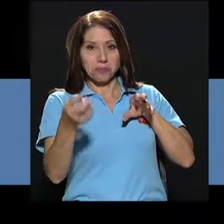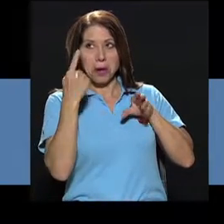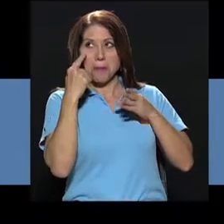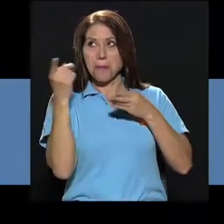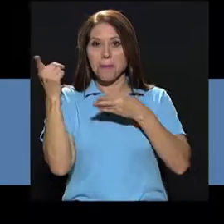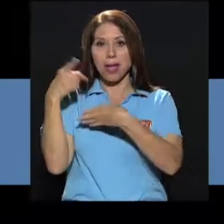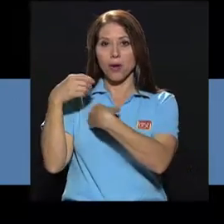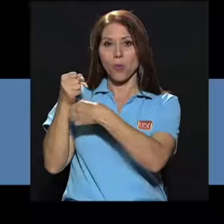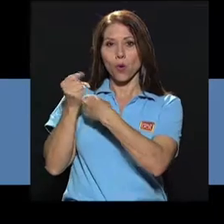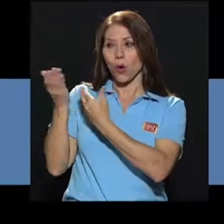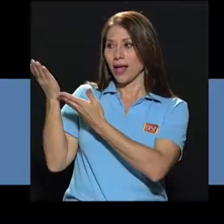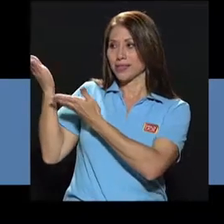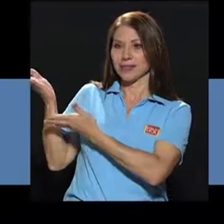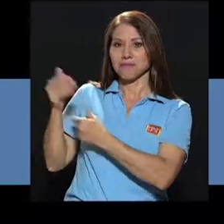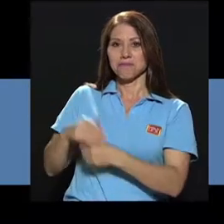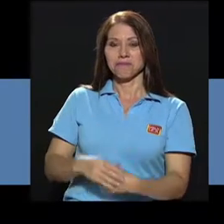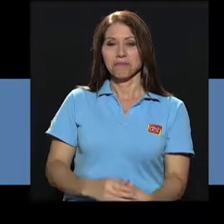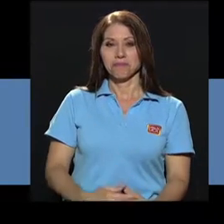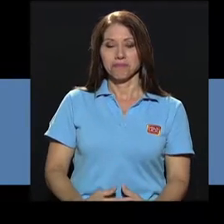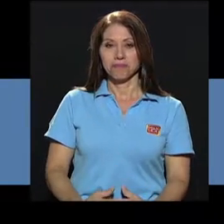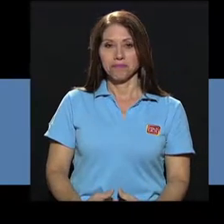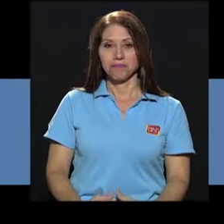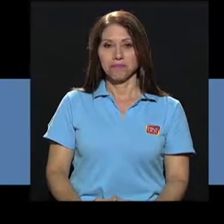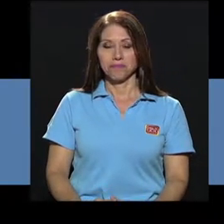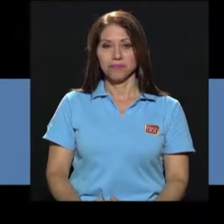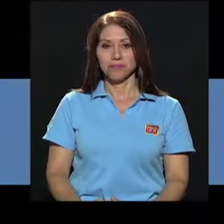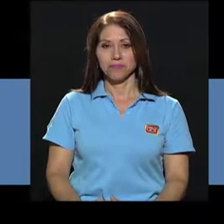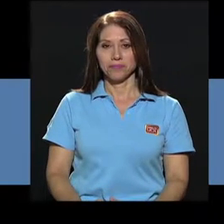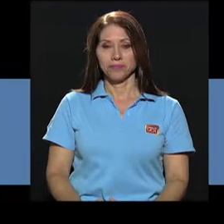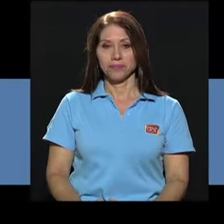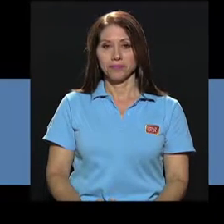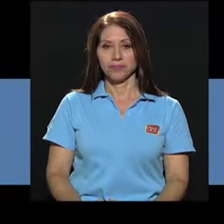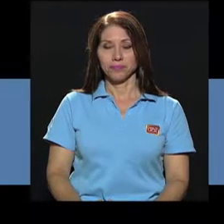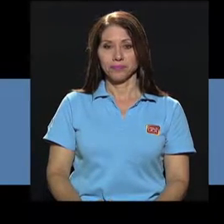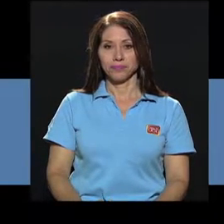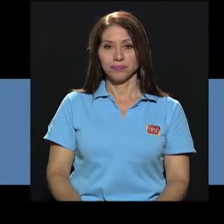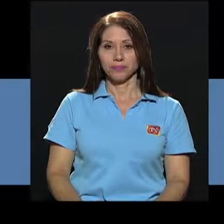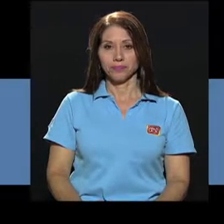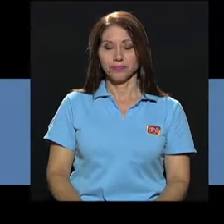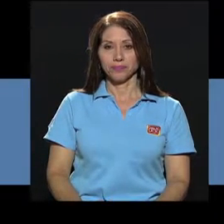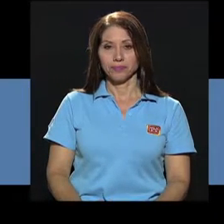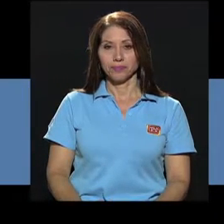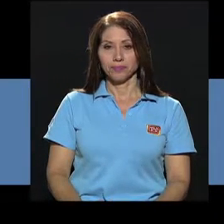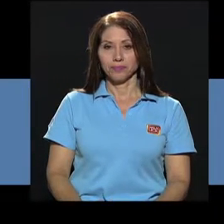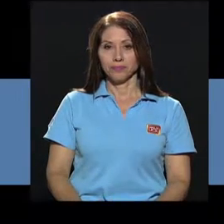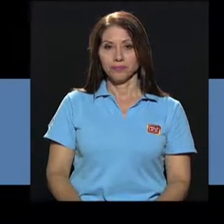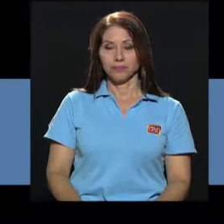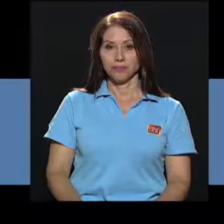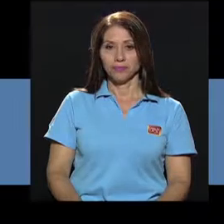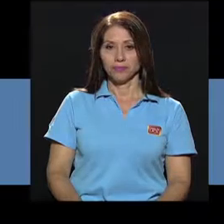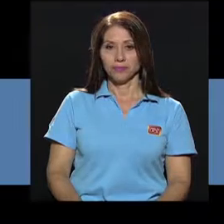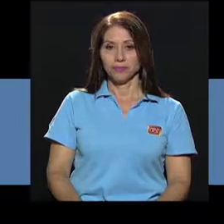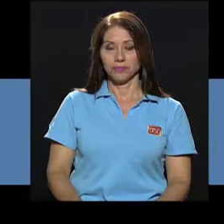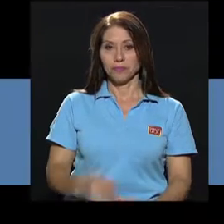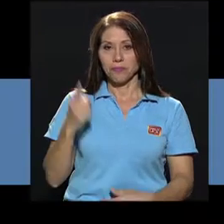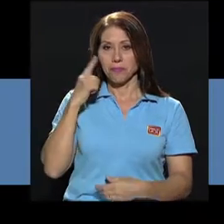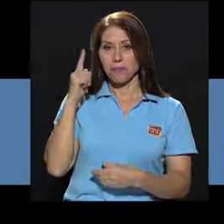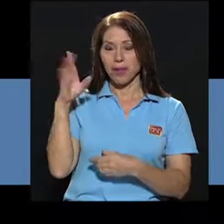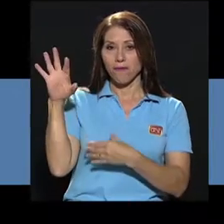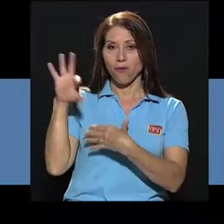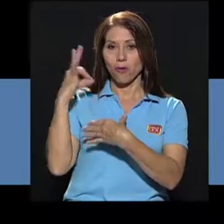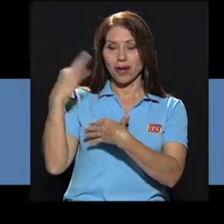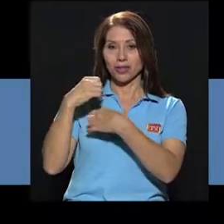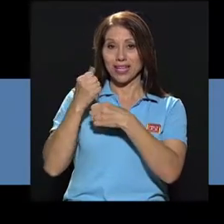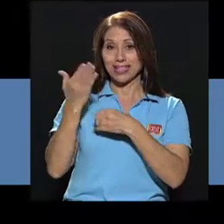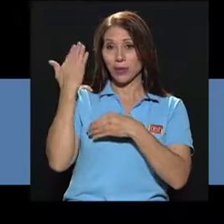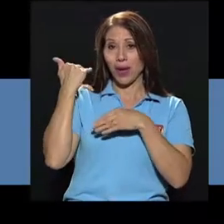mano, sujete la muñeca. Mantenga el codo recto y mueva el brazo hacia afuera. Gire el brazo hasta que la palma esté hacia